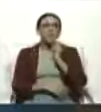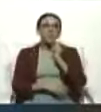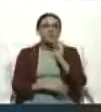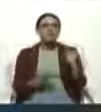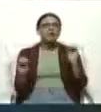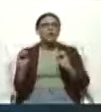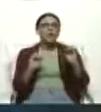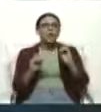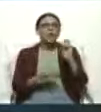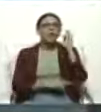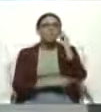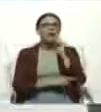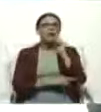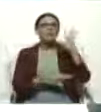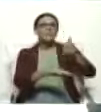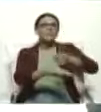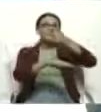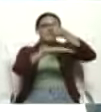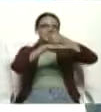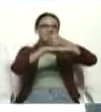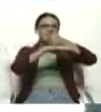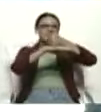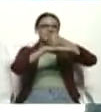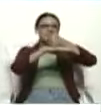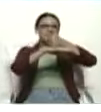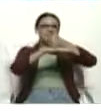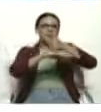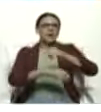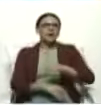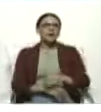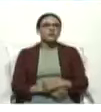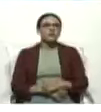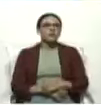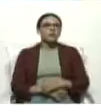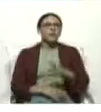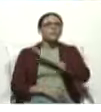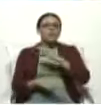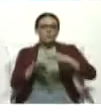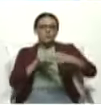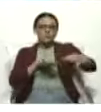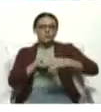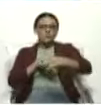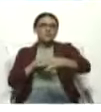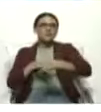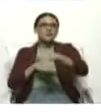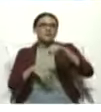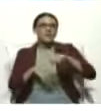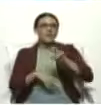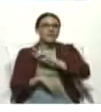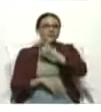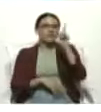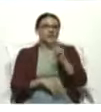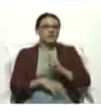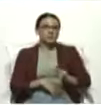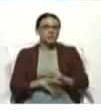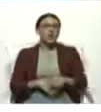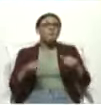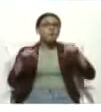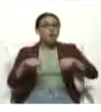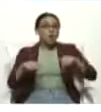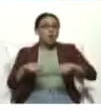las plazas principales de los municipios de nuestro país. En este caso, el día de